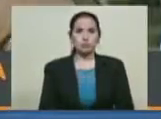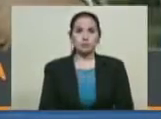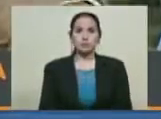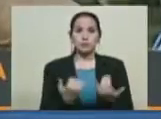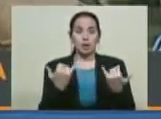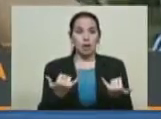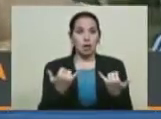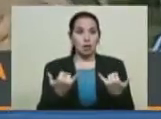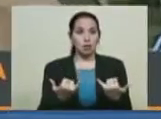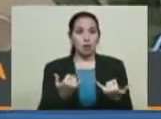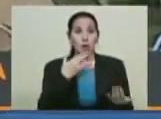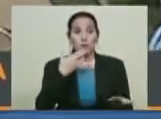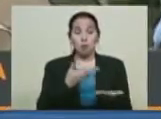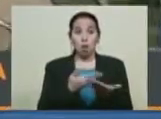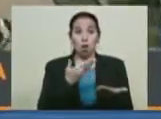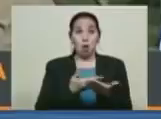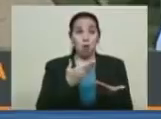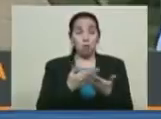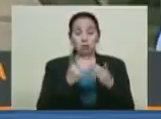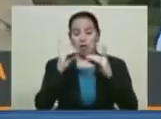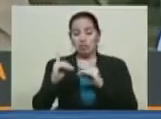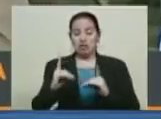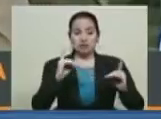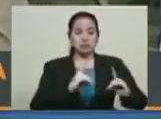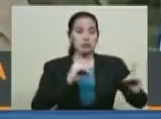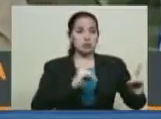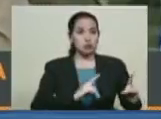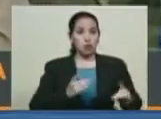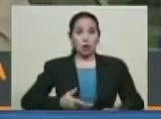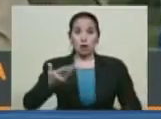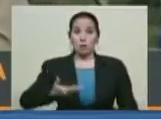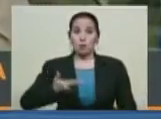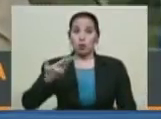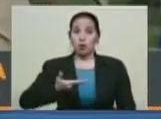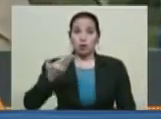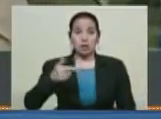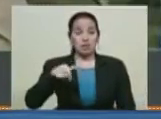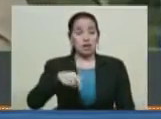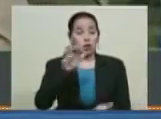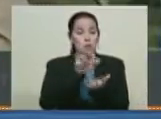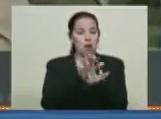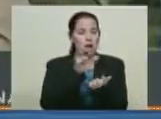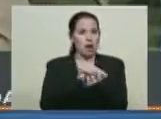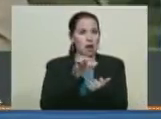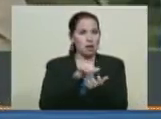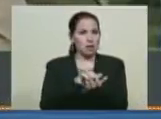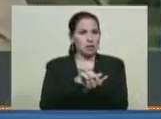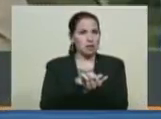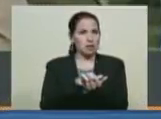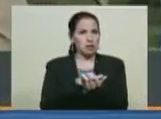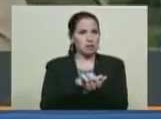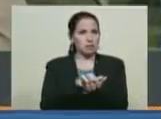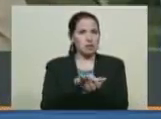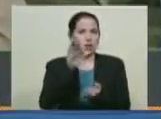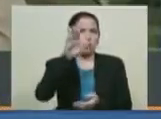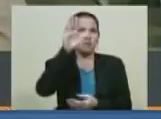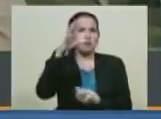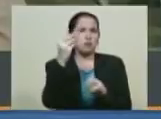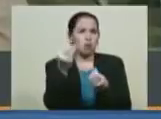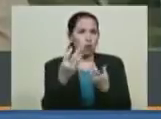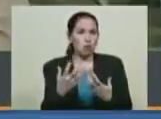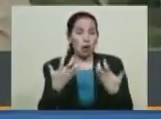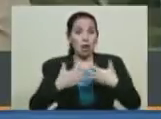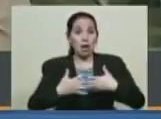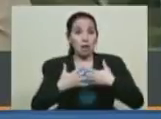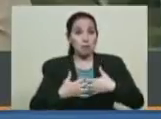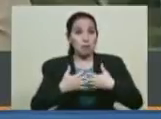Ahora me han propuesto un conjunto de decisiones aquí muy importantes que tienen que ver con Margarita y que tienen que ver con el futuro de las